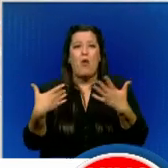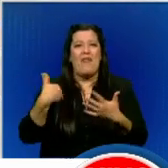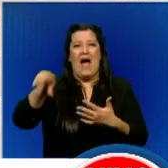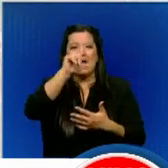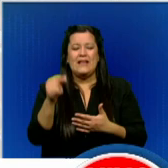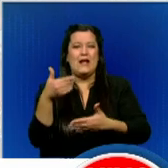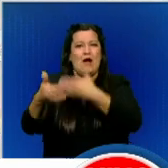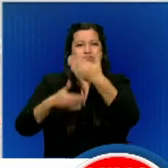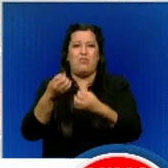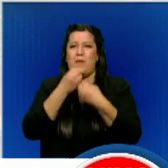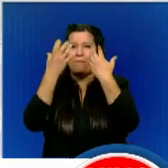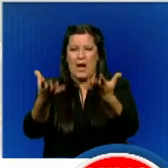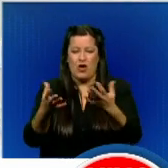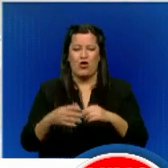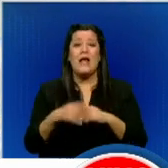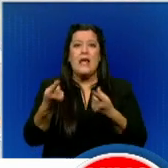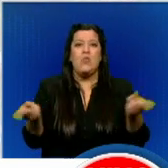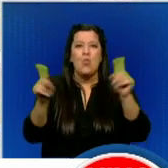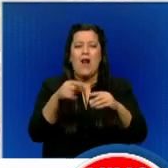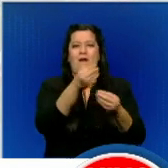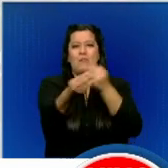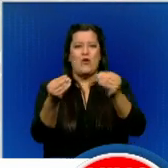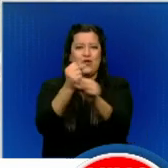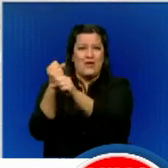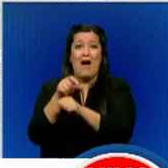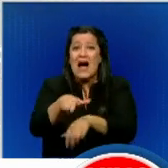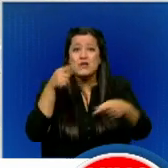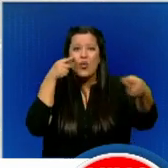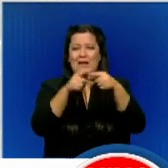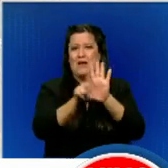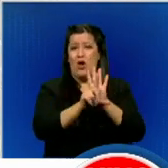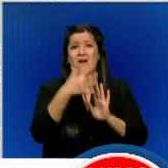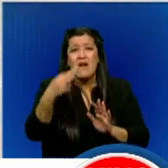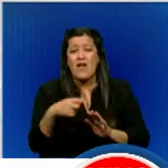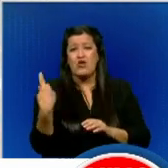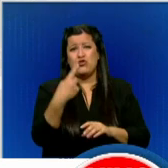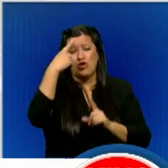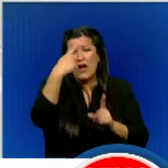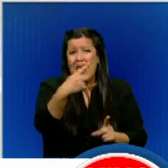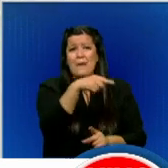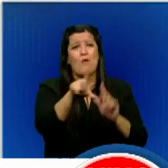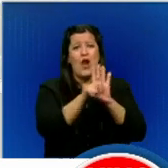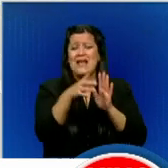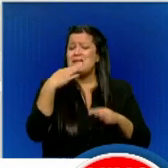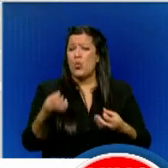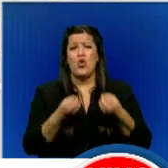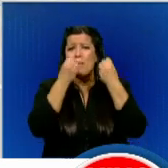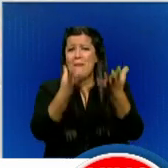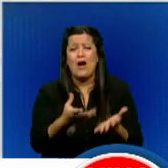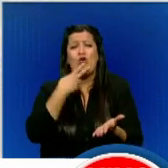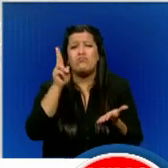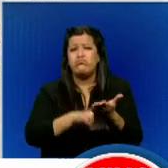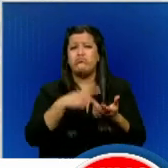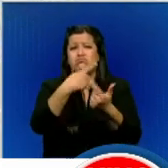y la generación del puesto de trabajo eso es el contenido esta ley y la verdad es que por eso que vemos que es una ley que va a mejorar el sistema tributario en